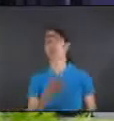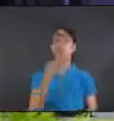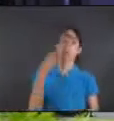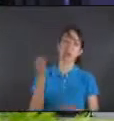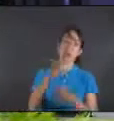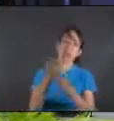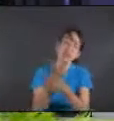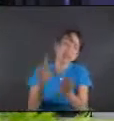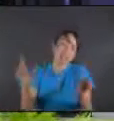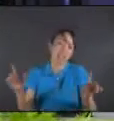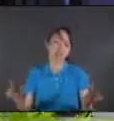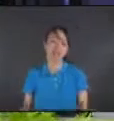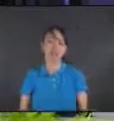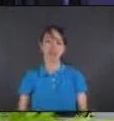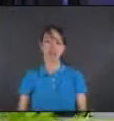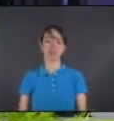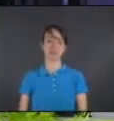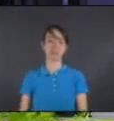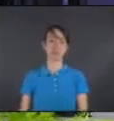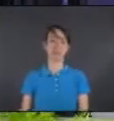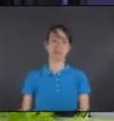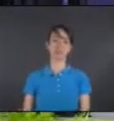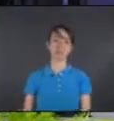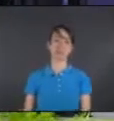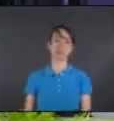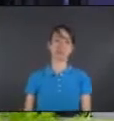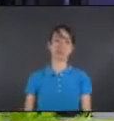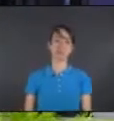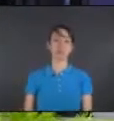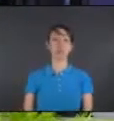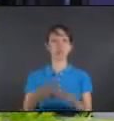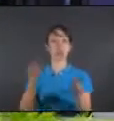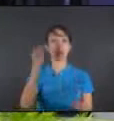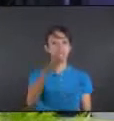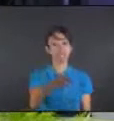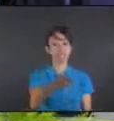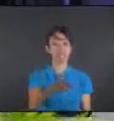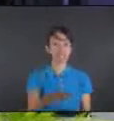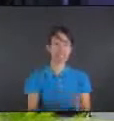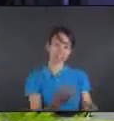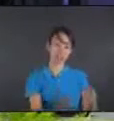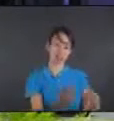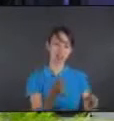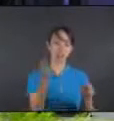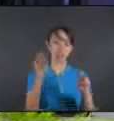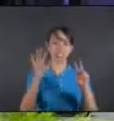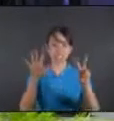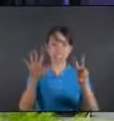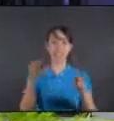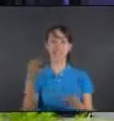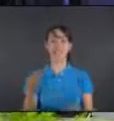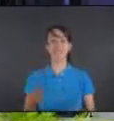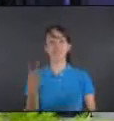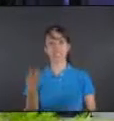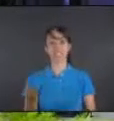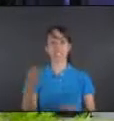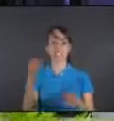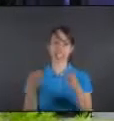No. Va a ser un anillo de un quilataje. Eso es